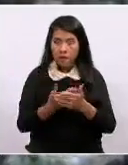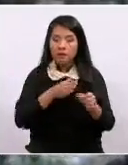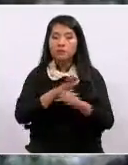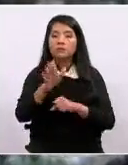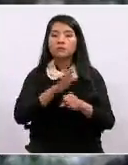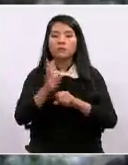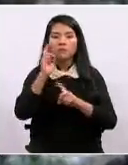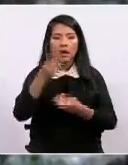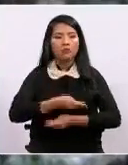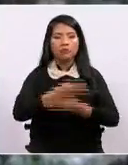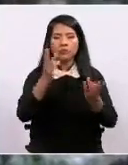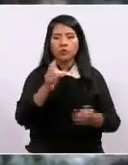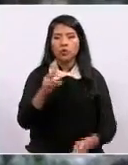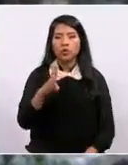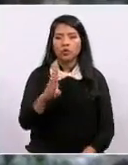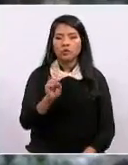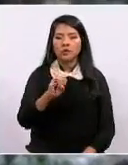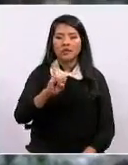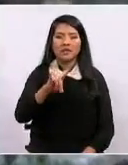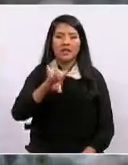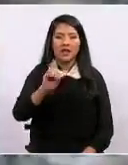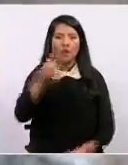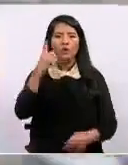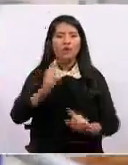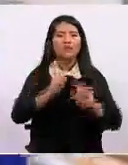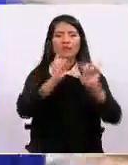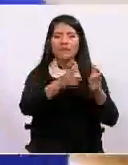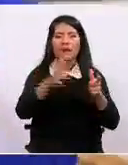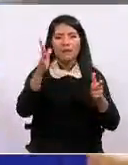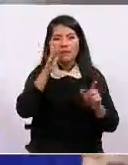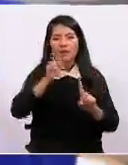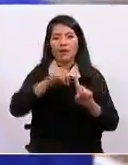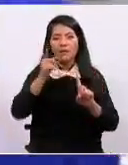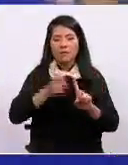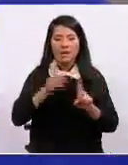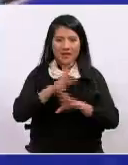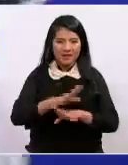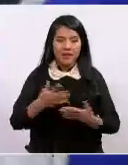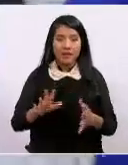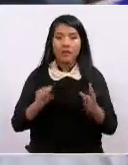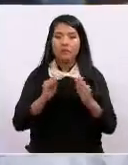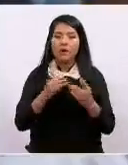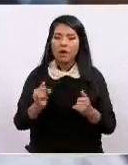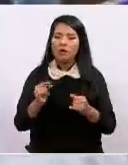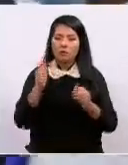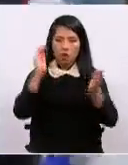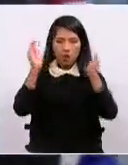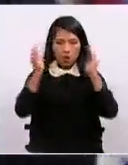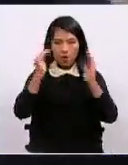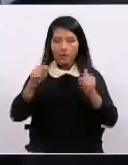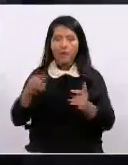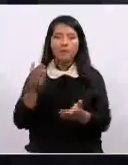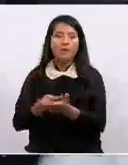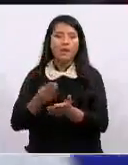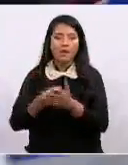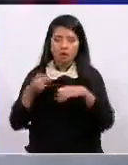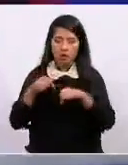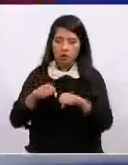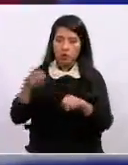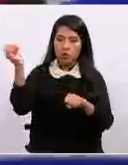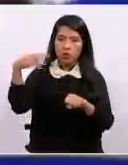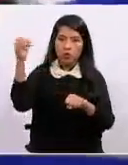del subsidio y segundo para contrastar los precios que tiene el supermercado con los precios que